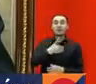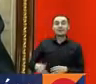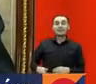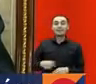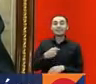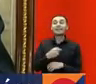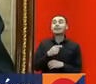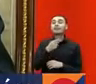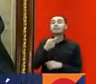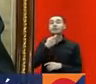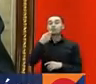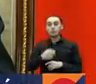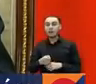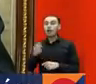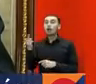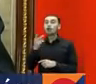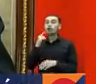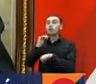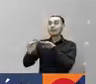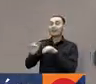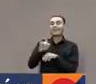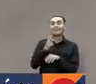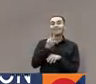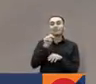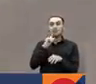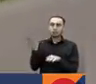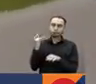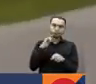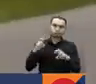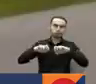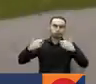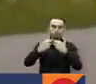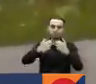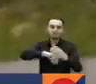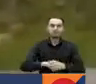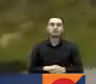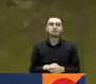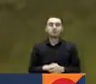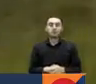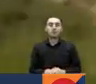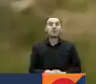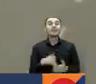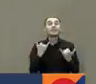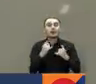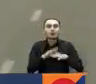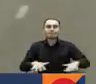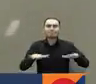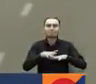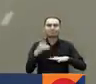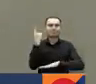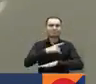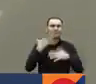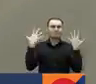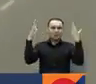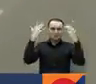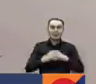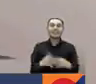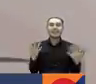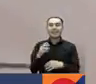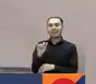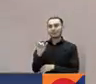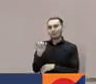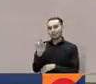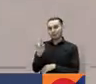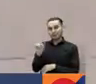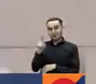fueron invitados a la cumbre del G20. Día glorioso para nuestro ciclismo. Iván Ramiro Sosa ganó en Asturias y